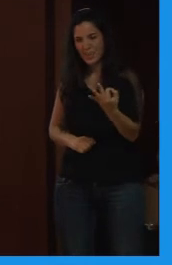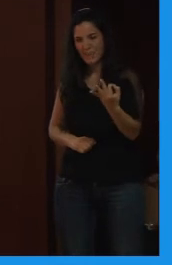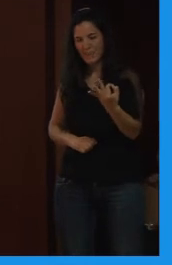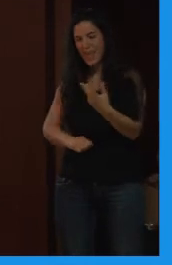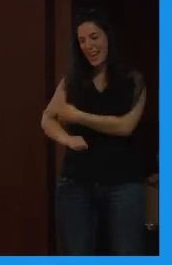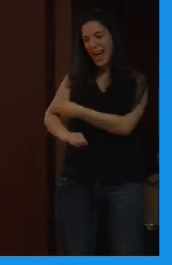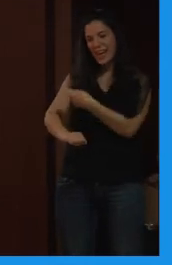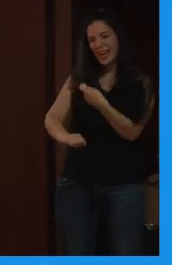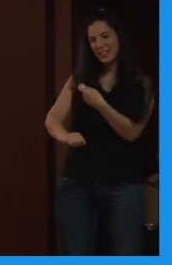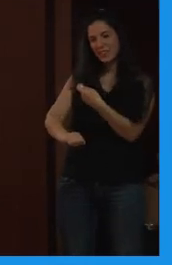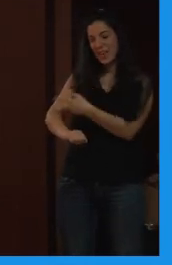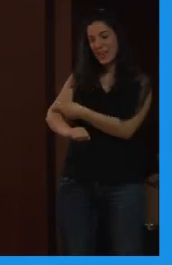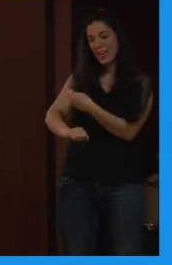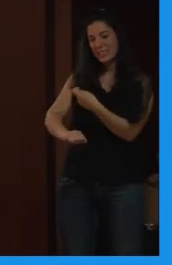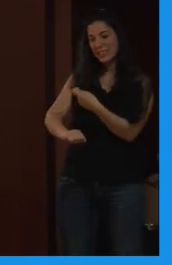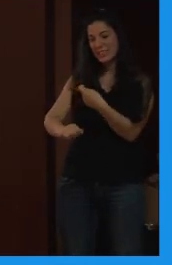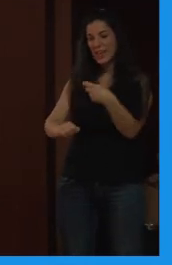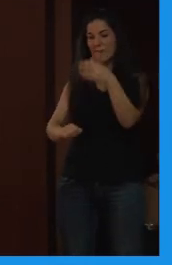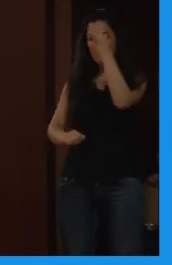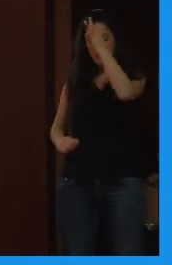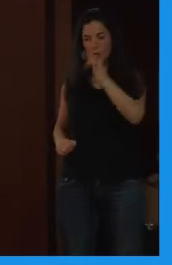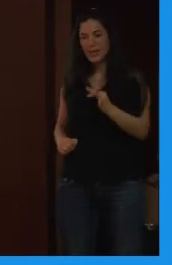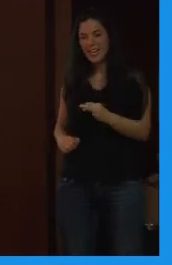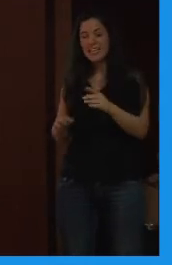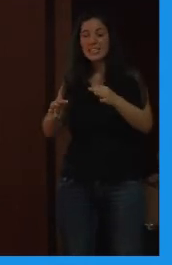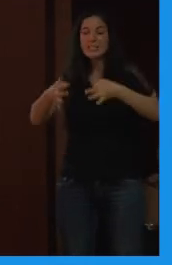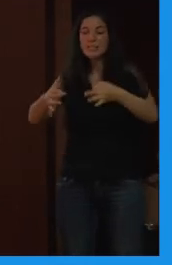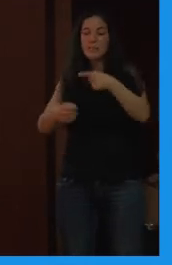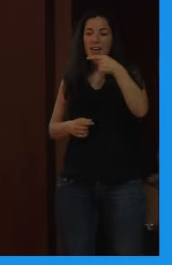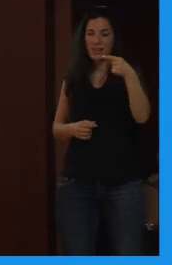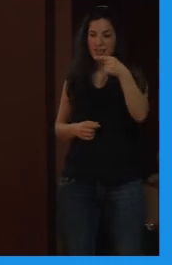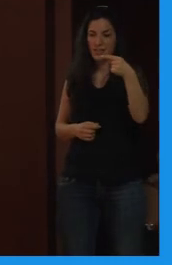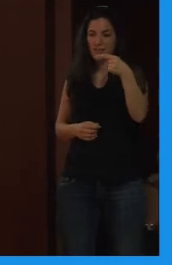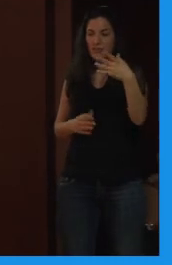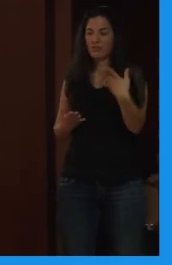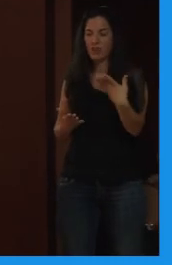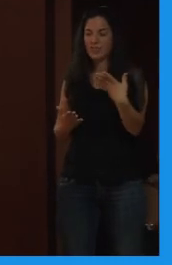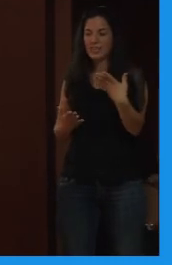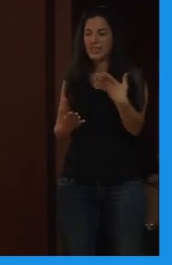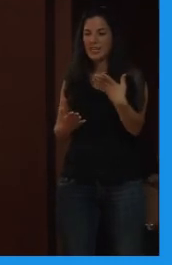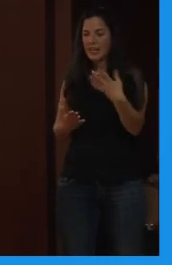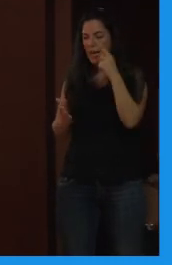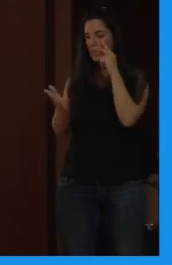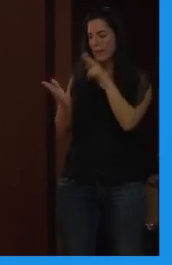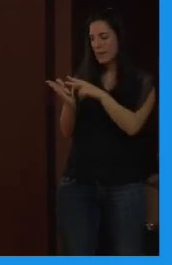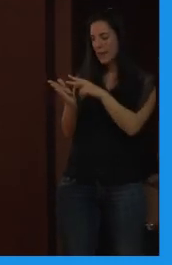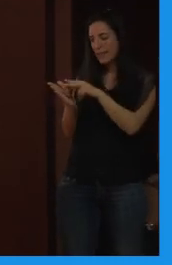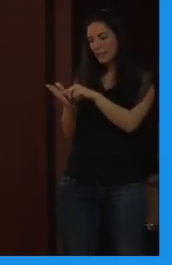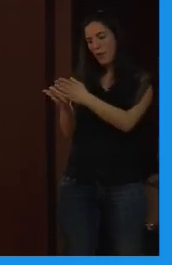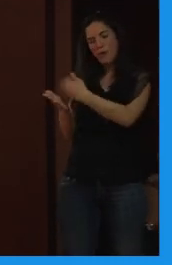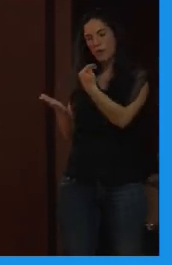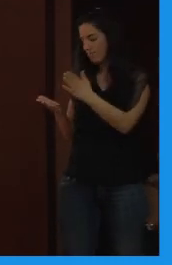fibromialgia son negativos. Por eso, a veces, o muchas veces hay que descartar algún problema endocrinológico que